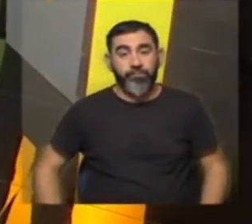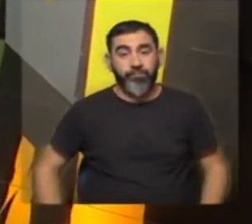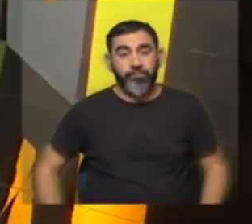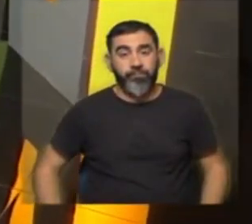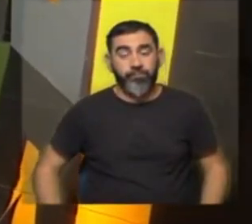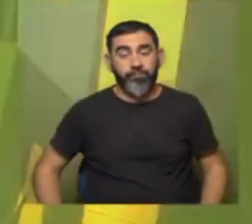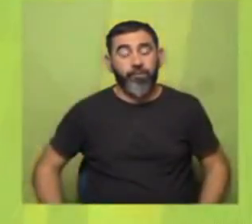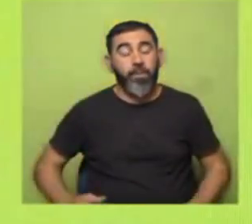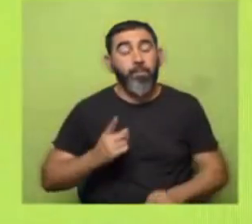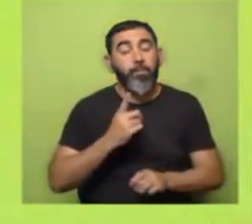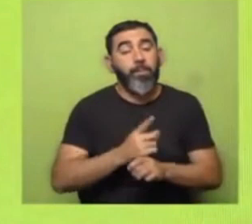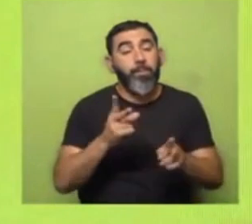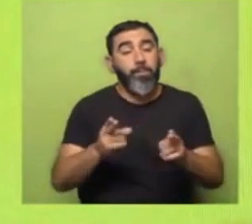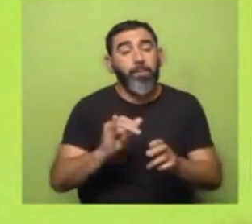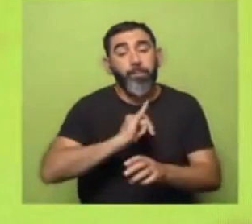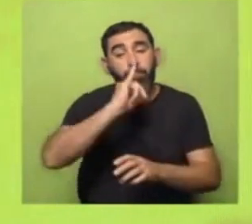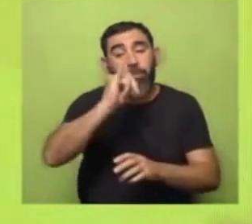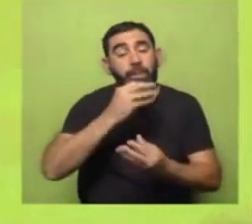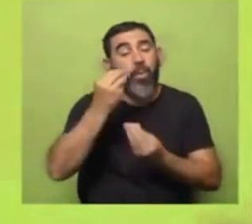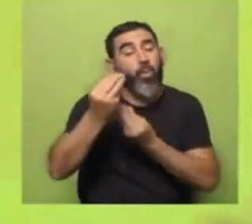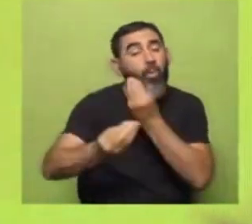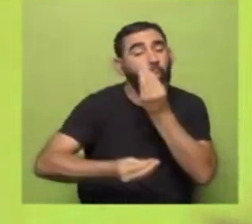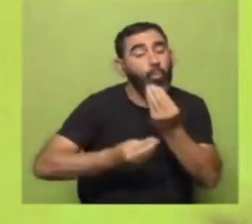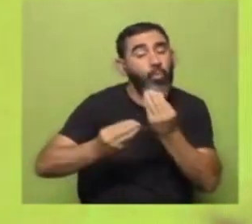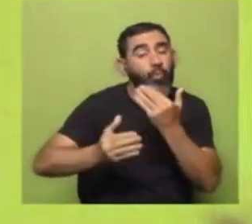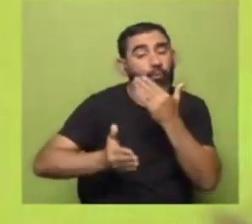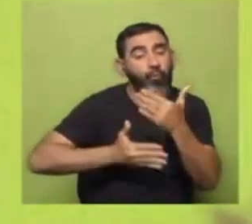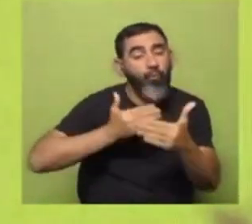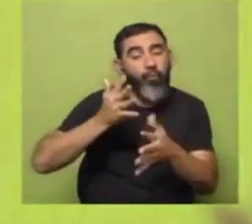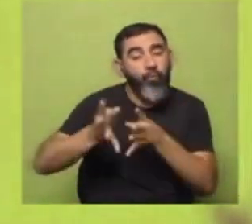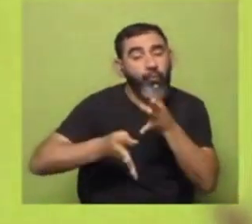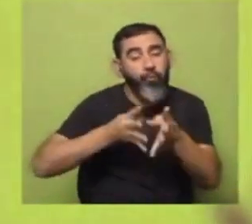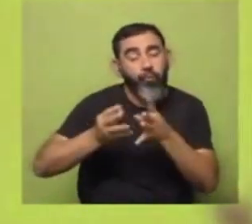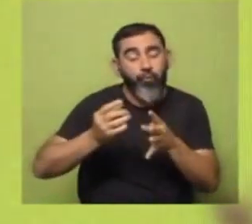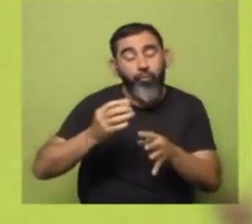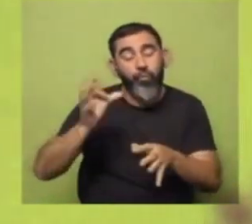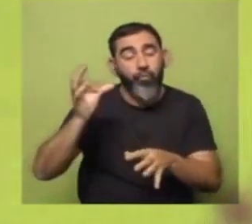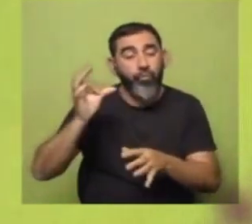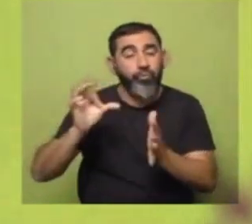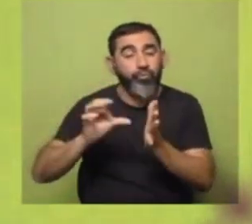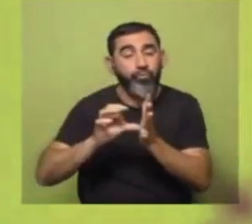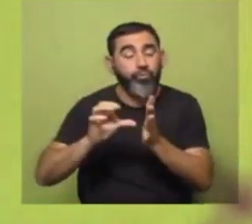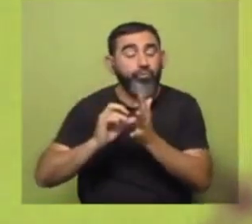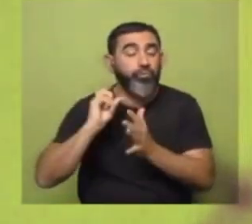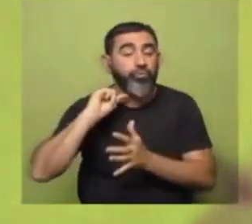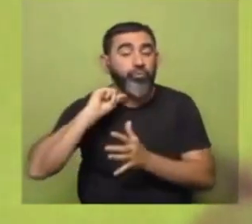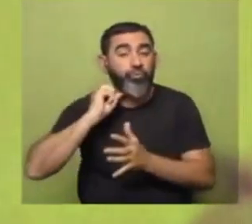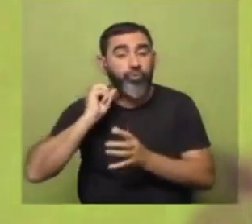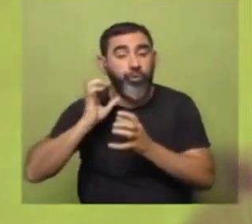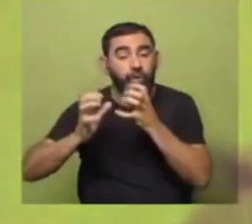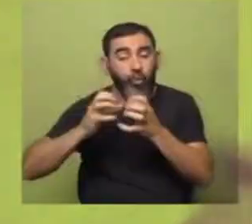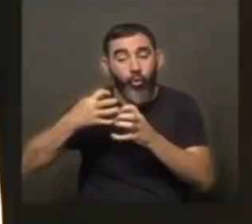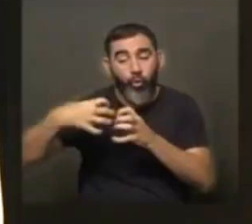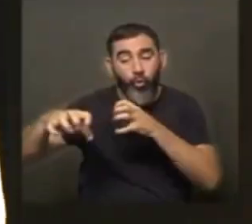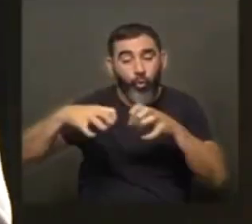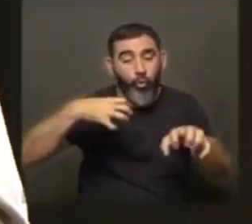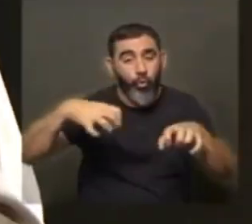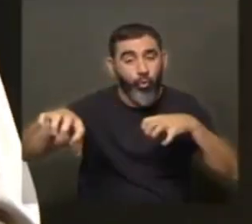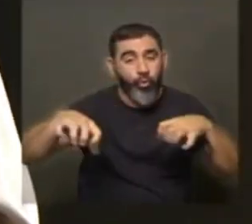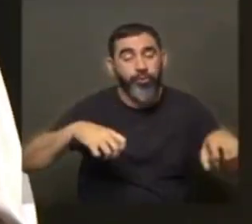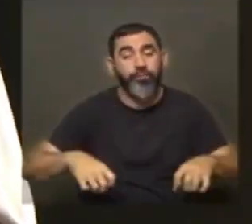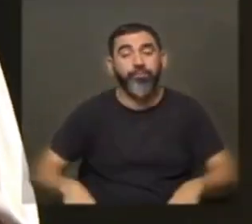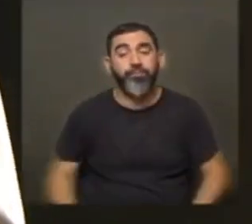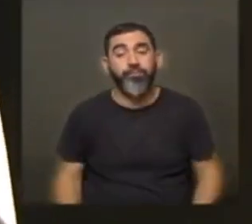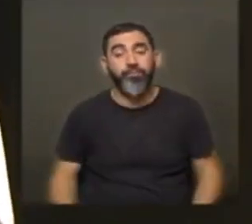Bueno, ahí la primera parte, Alexandra, de cómo funciona nuestro sistema nervioso y discrimina los colores. Y María nos